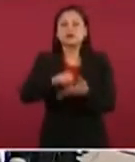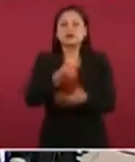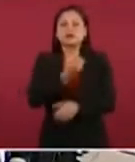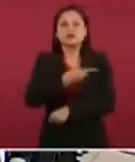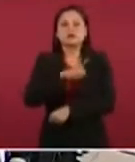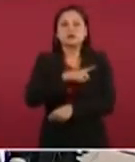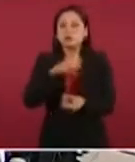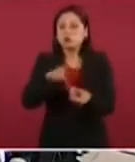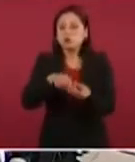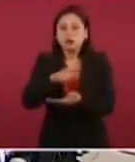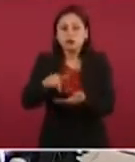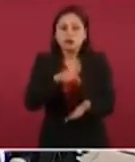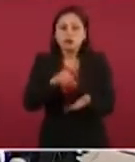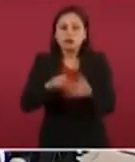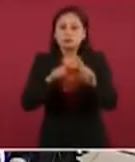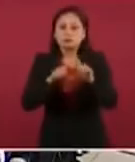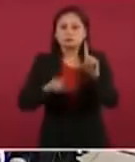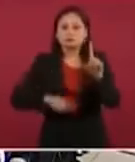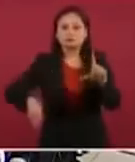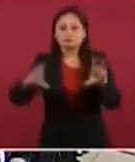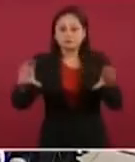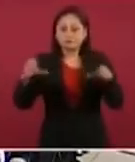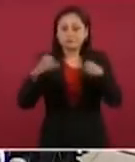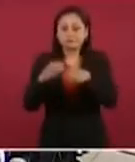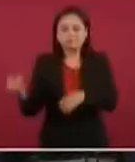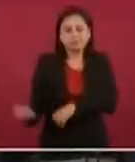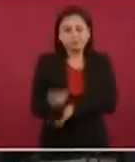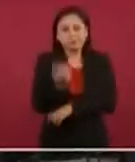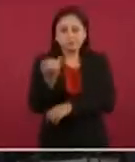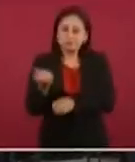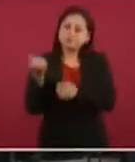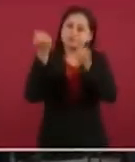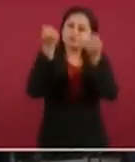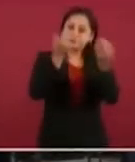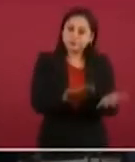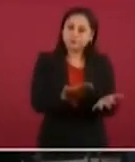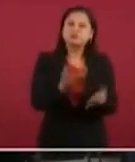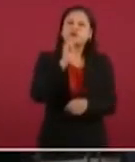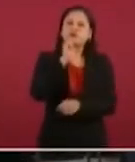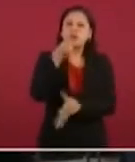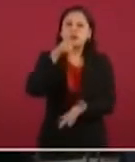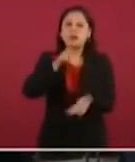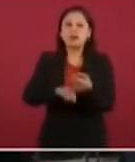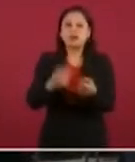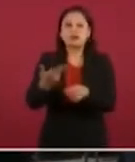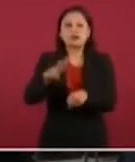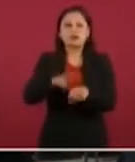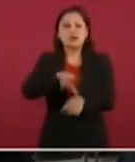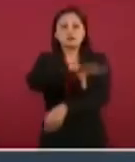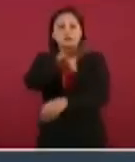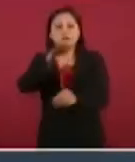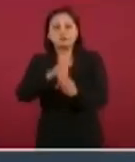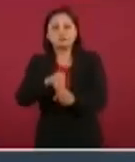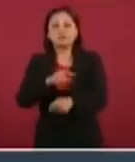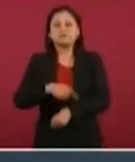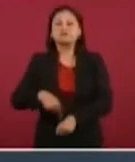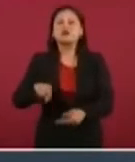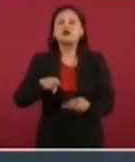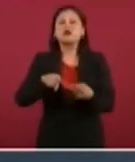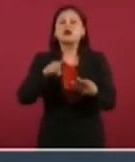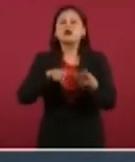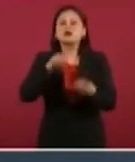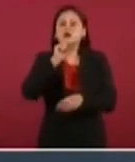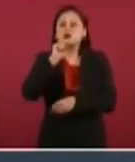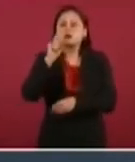comunidades más remotas del país, así como en todos los hospitales; la asignación de médicos, enfermeras